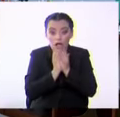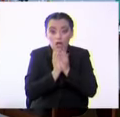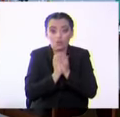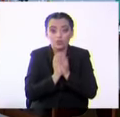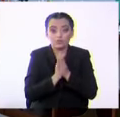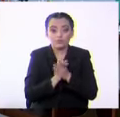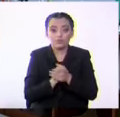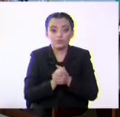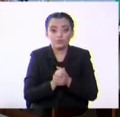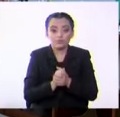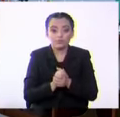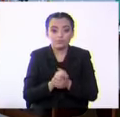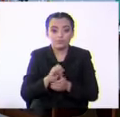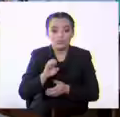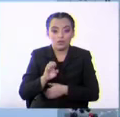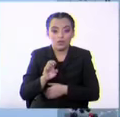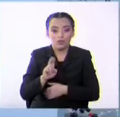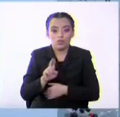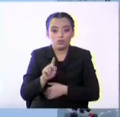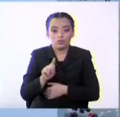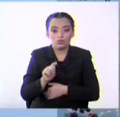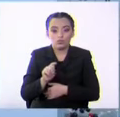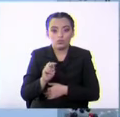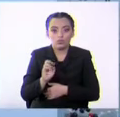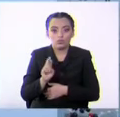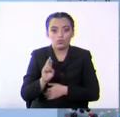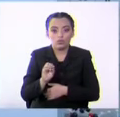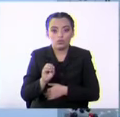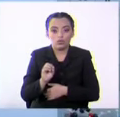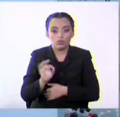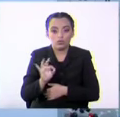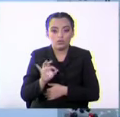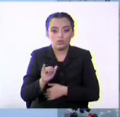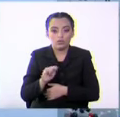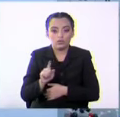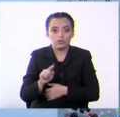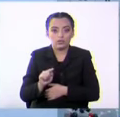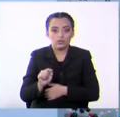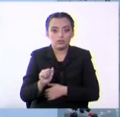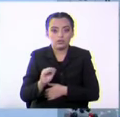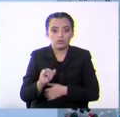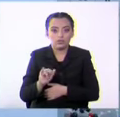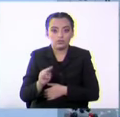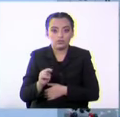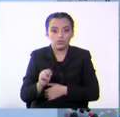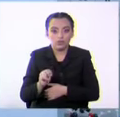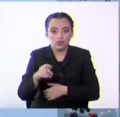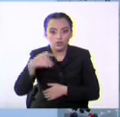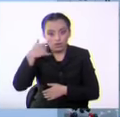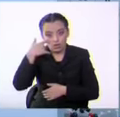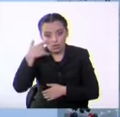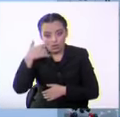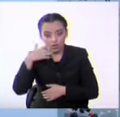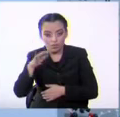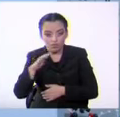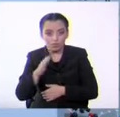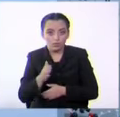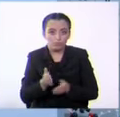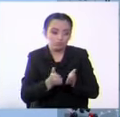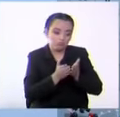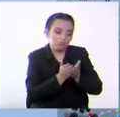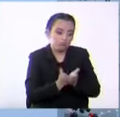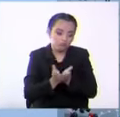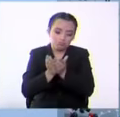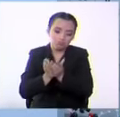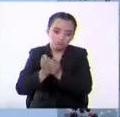llama eutrofización. Y es lo que ha visto porque, por ejemplo, más bien, cuando embalses o los lagos se tornan de otro